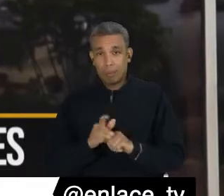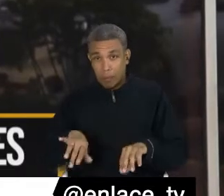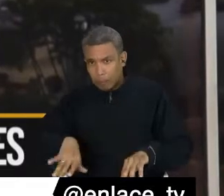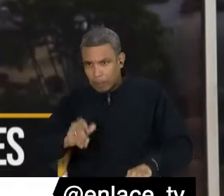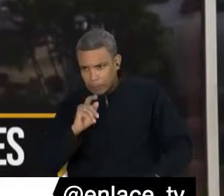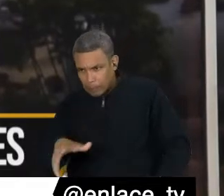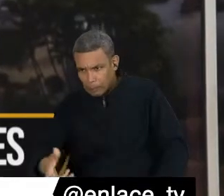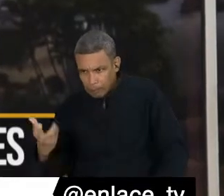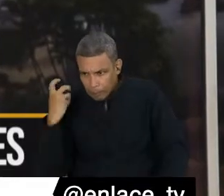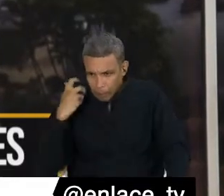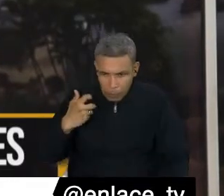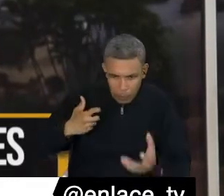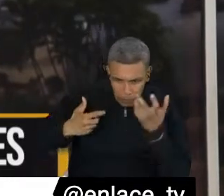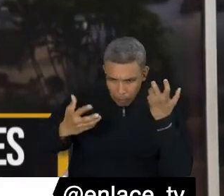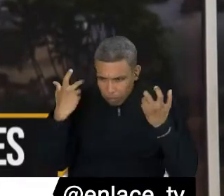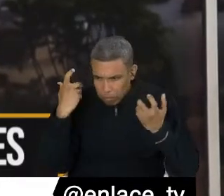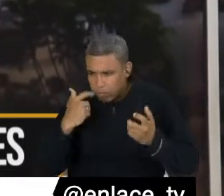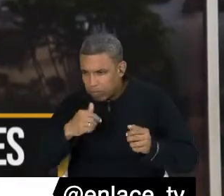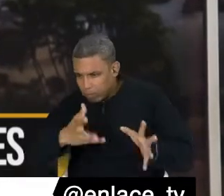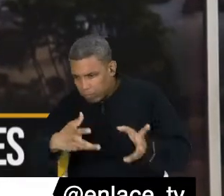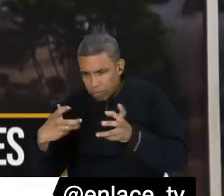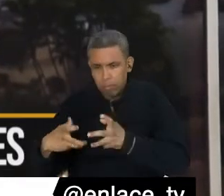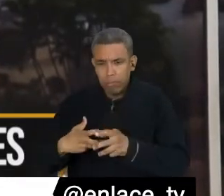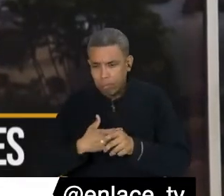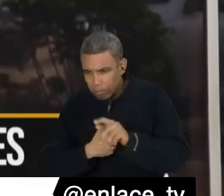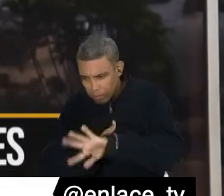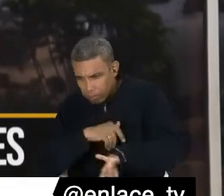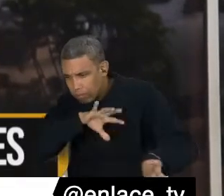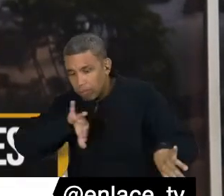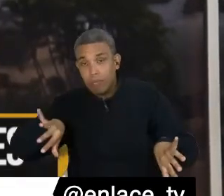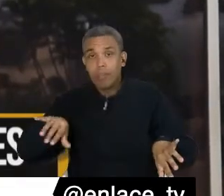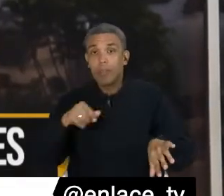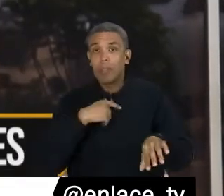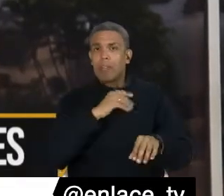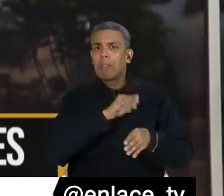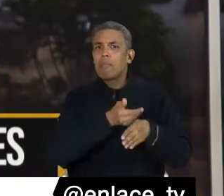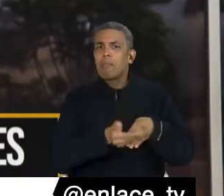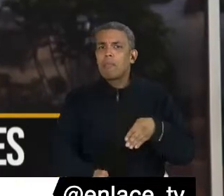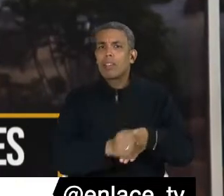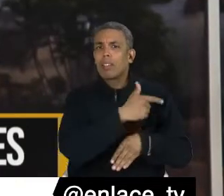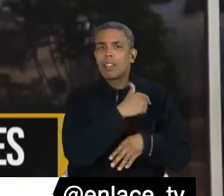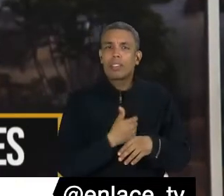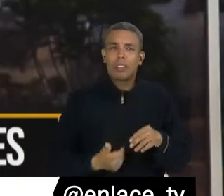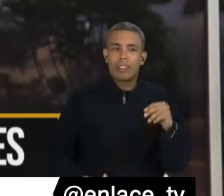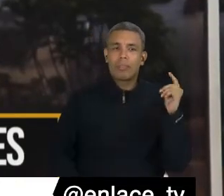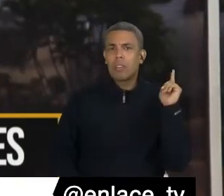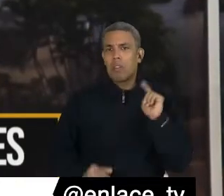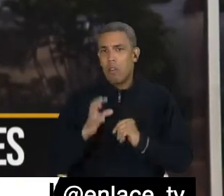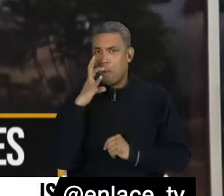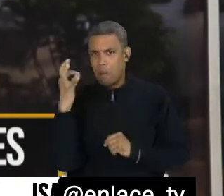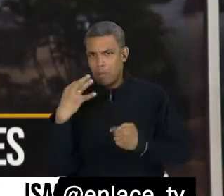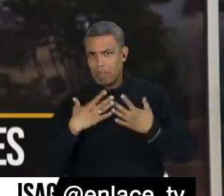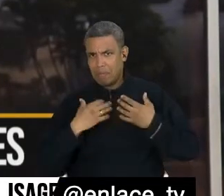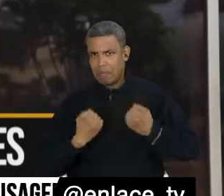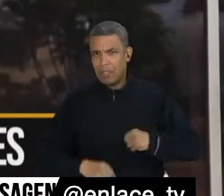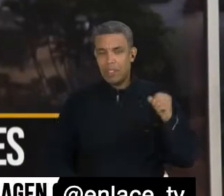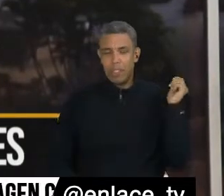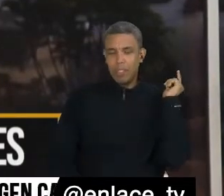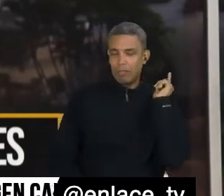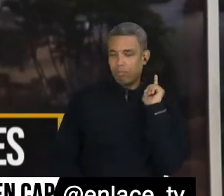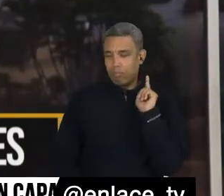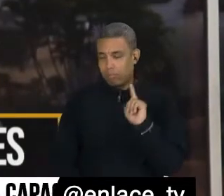el señor, el dueño de la casa, el habitante que está ahí, se presenta con los ladrones. De verdad es algo que